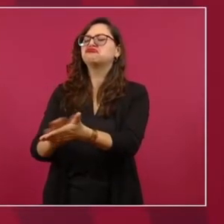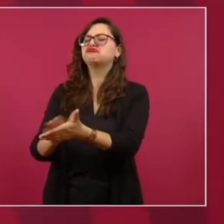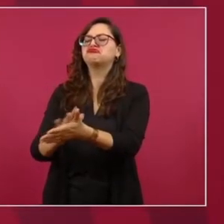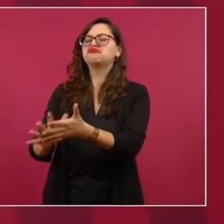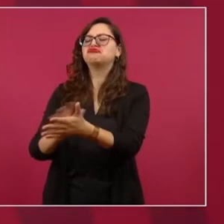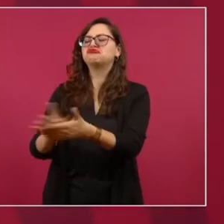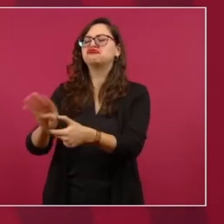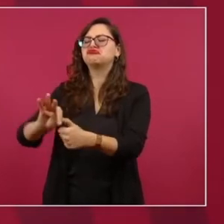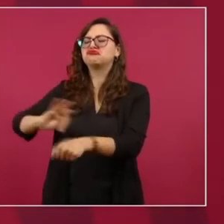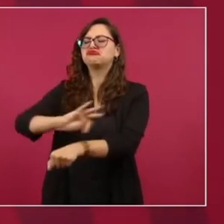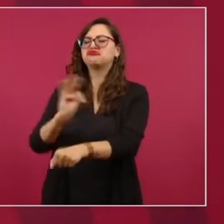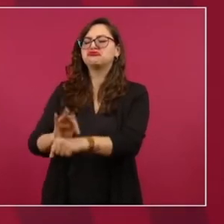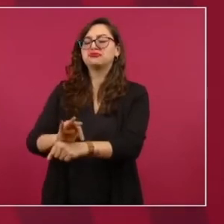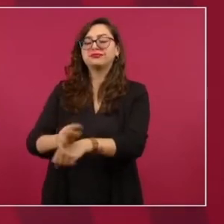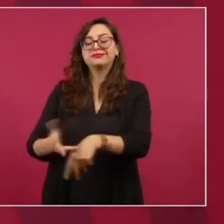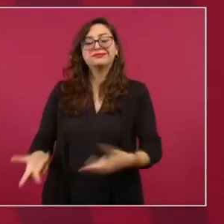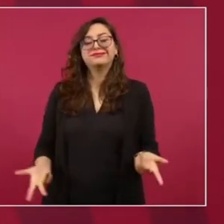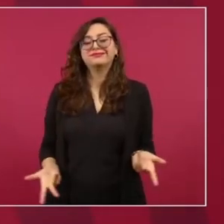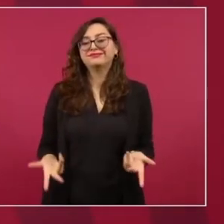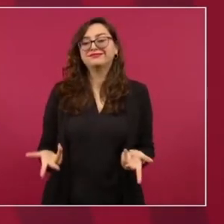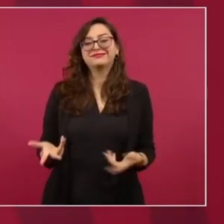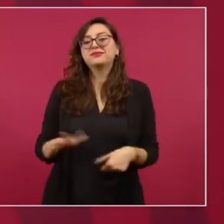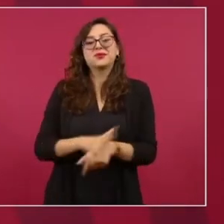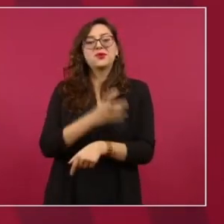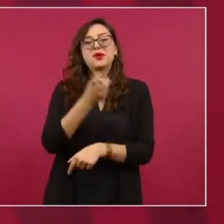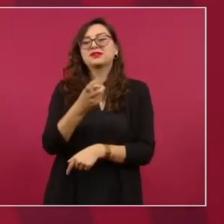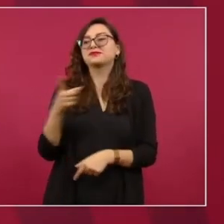no tienen autoridad moral.